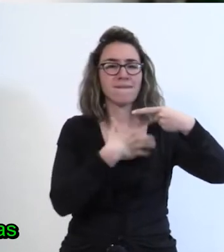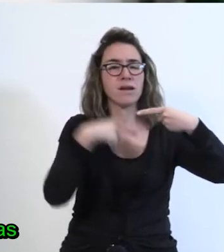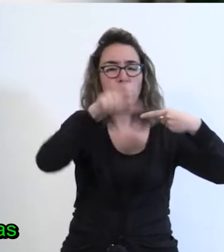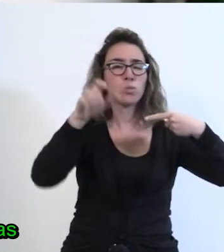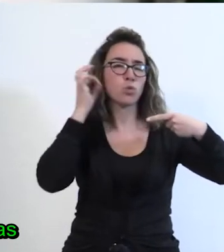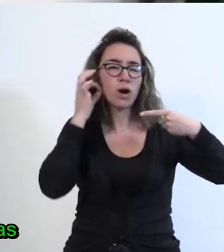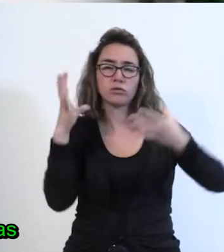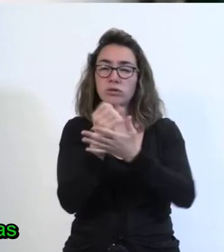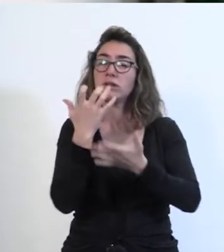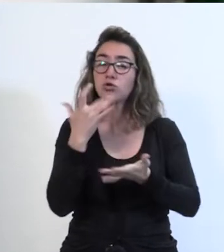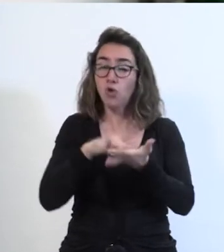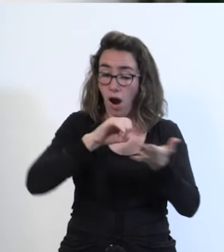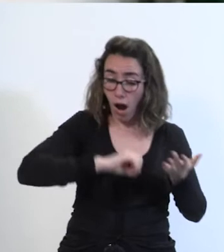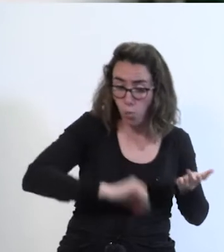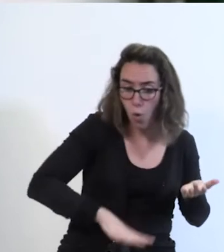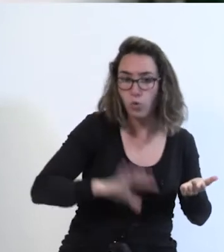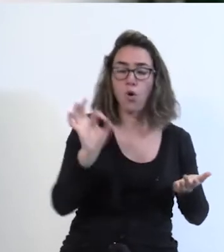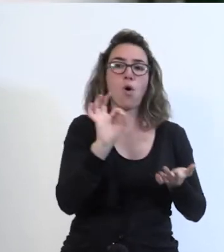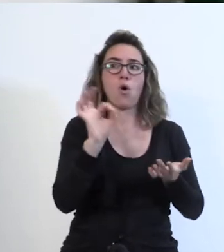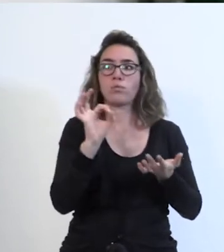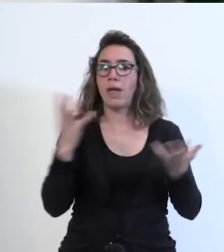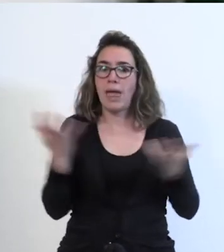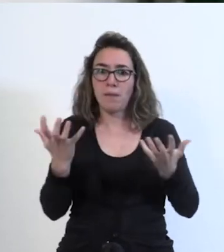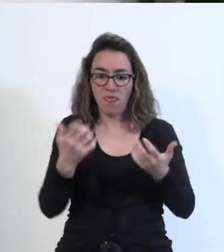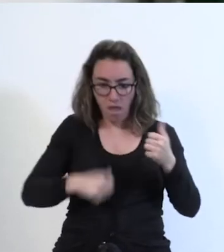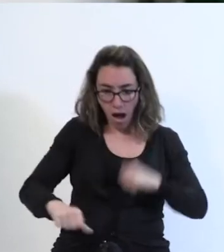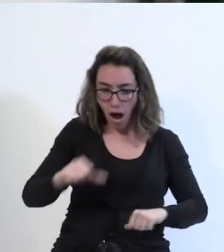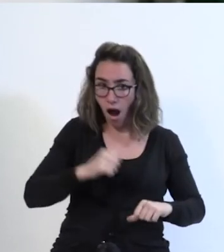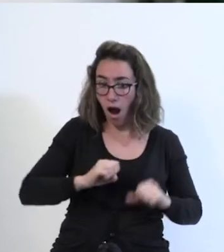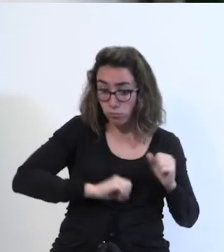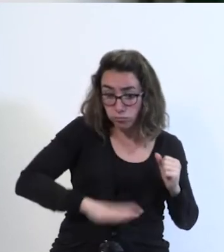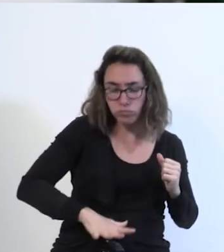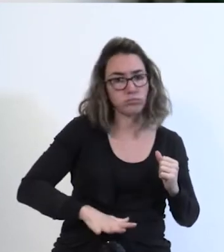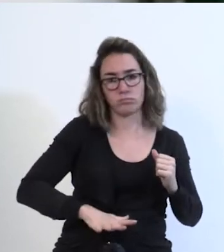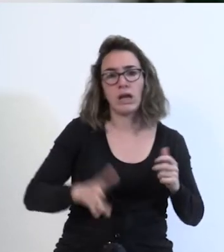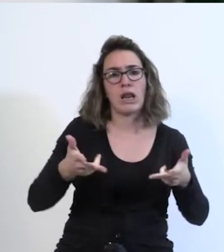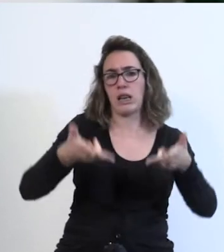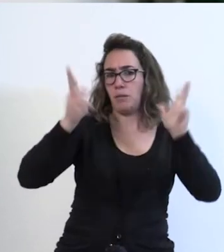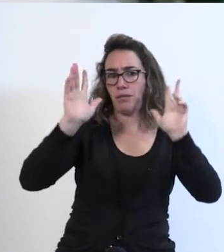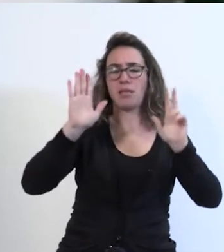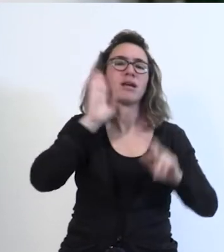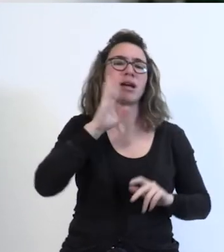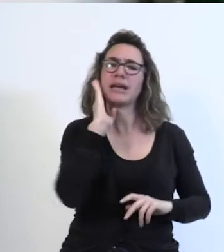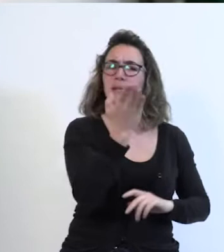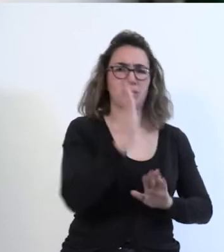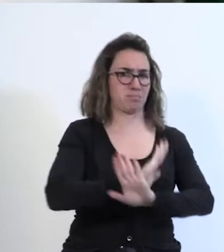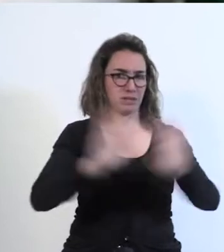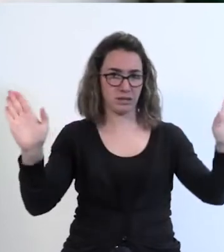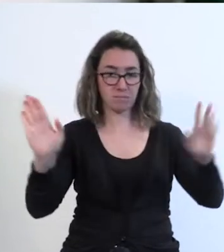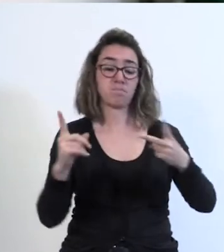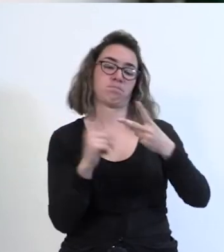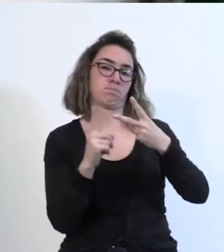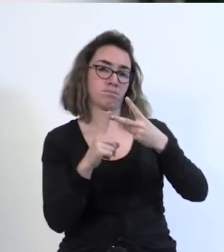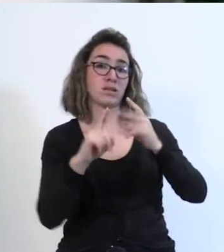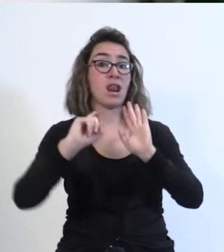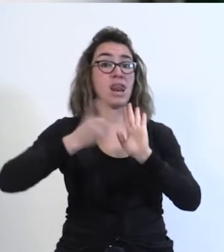mujeres criminalizadas por aborto o por emergencias obstétricas. La otra es, bueno, cambiar la